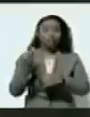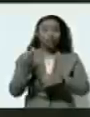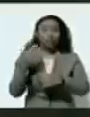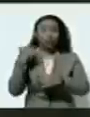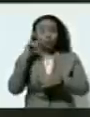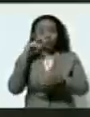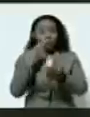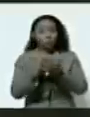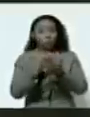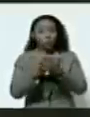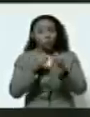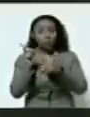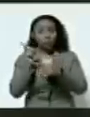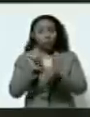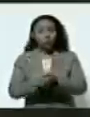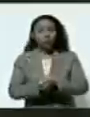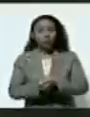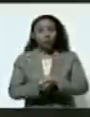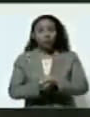las pruebas de eso,